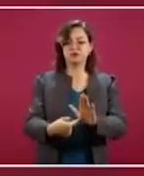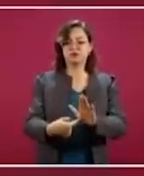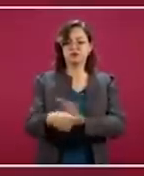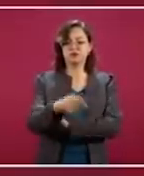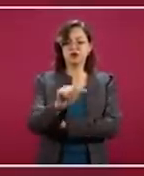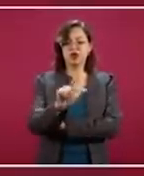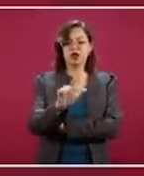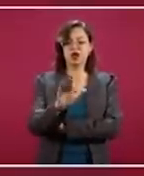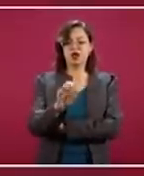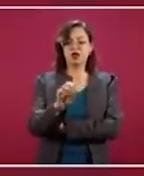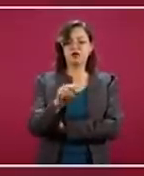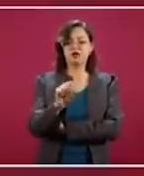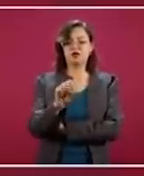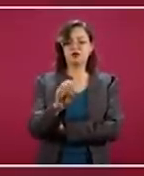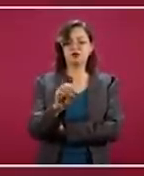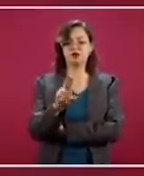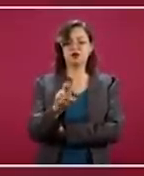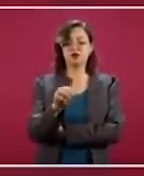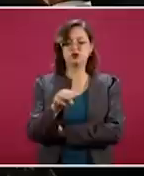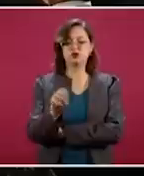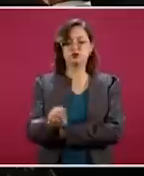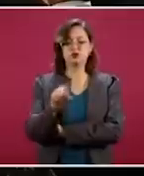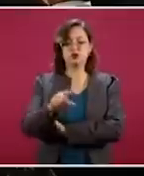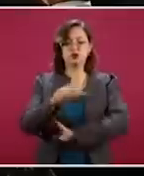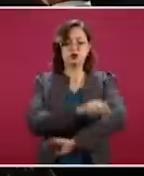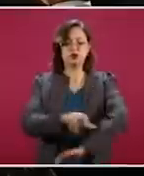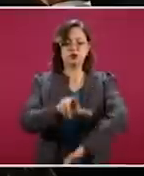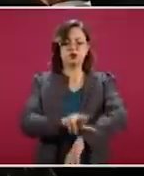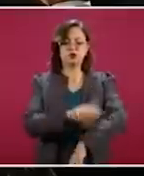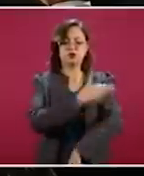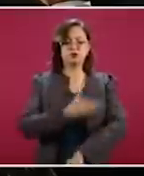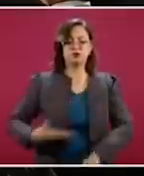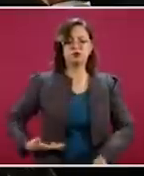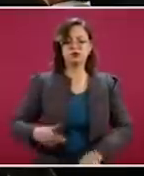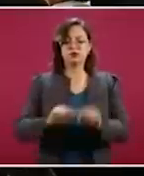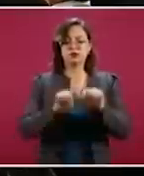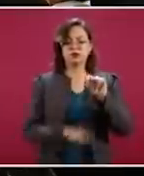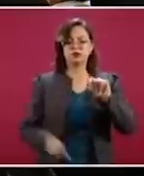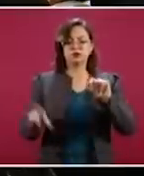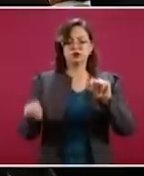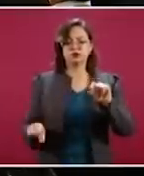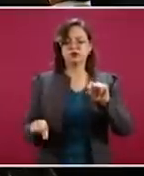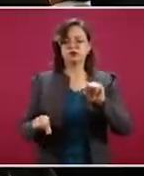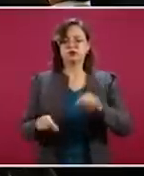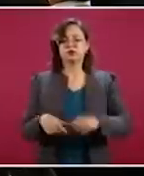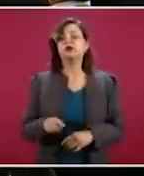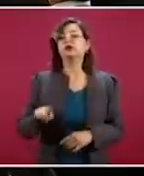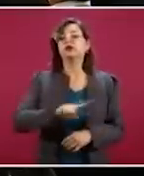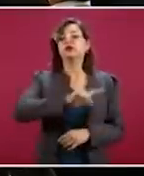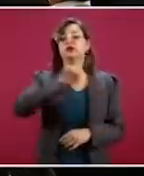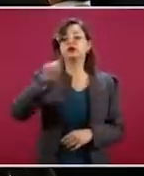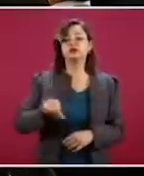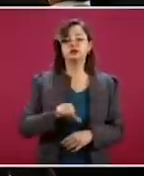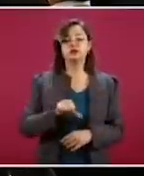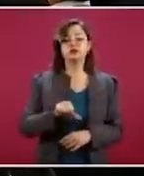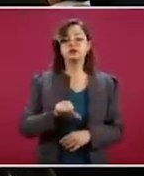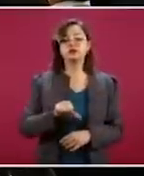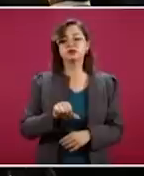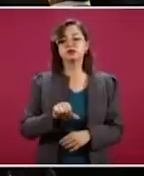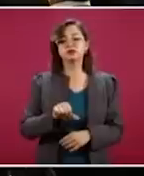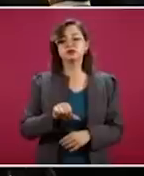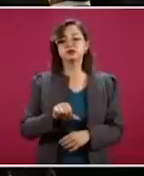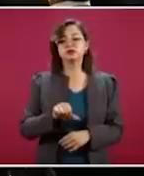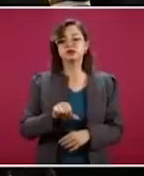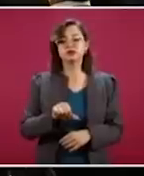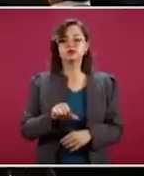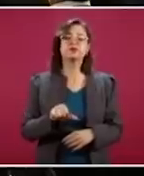Alfonso Romo, que es el coordinador de la Presidencia de la República, y luego van